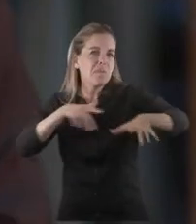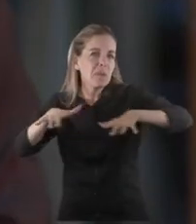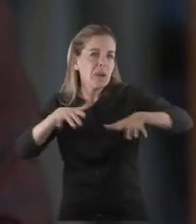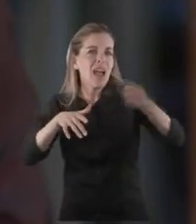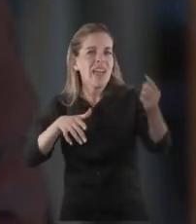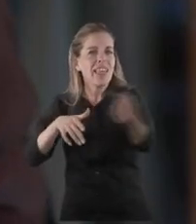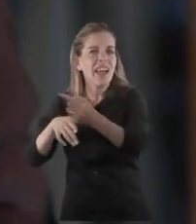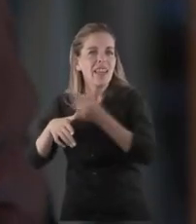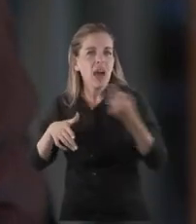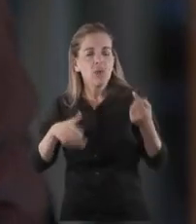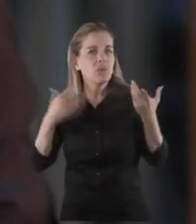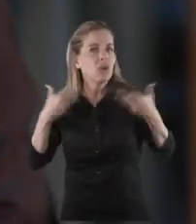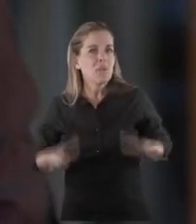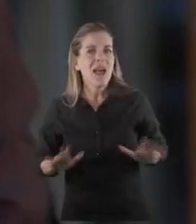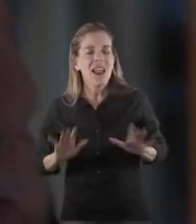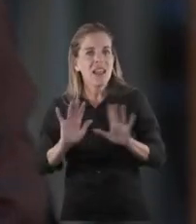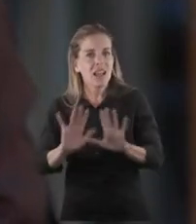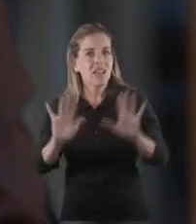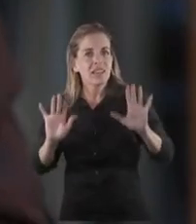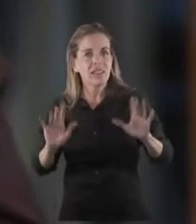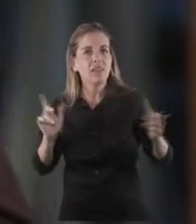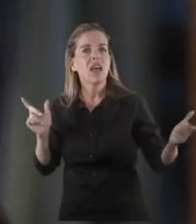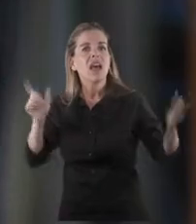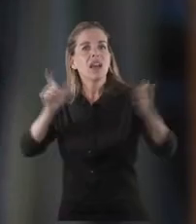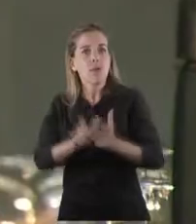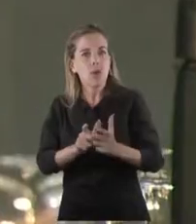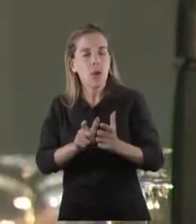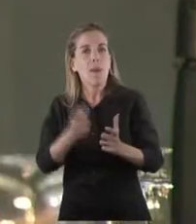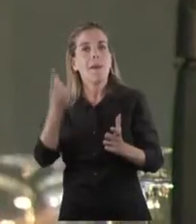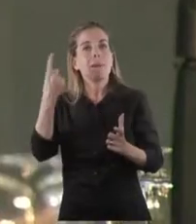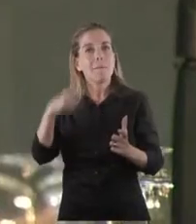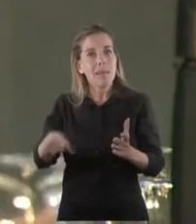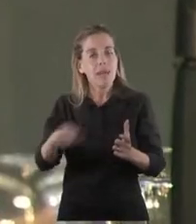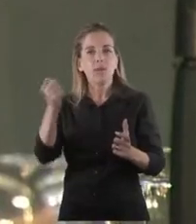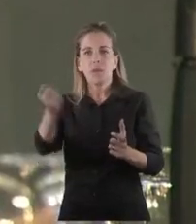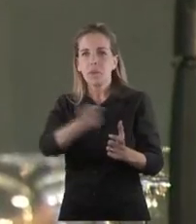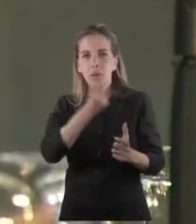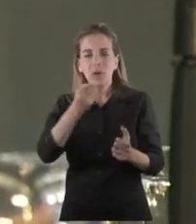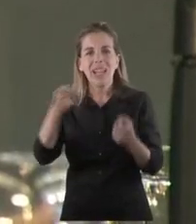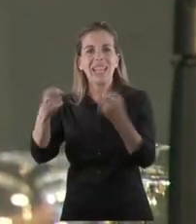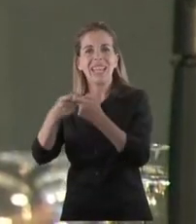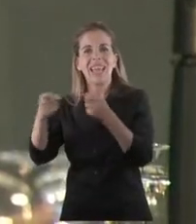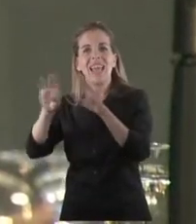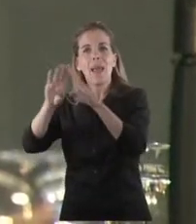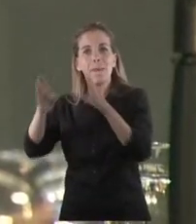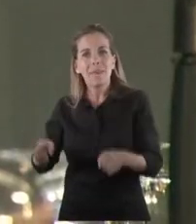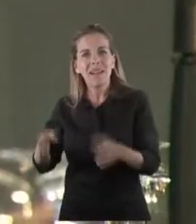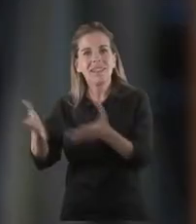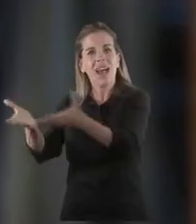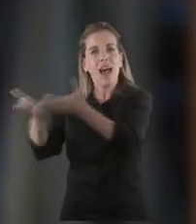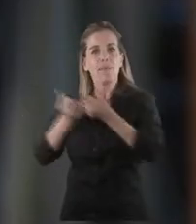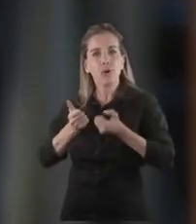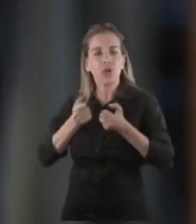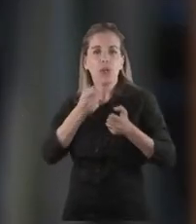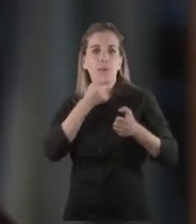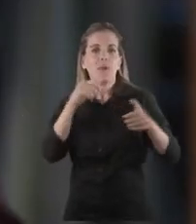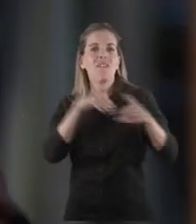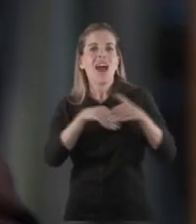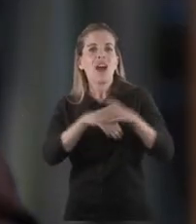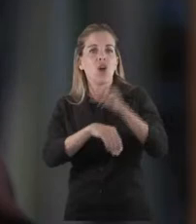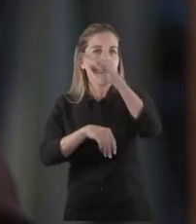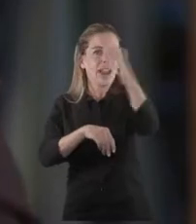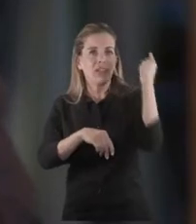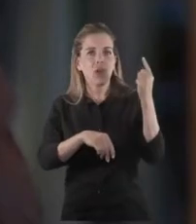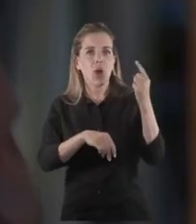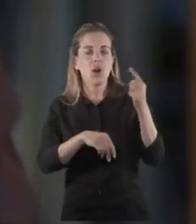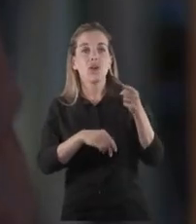es parte de todo esto. Pero sin el apoyo de la empresa, sin el apoyo de un Banco Nación estatal con